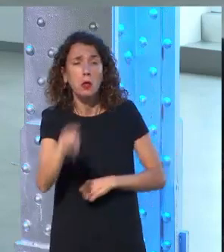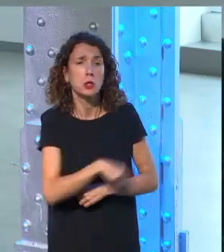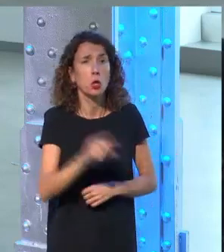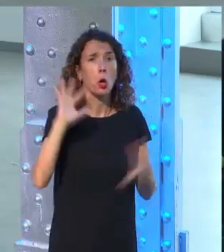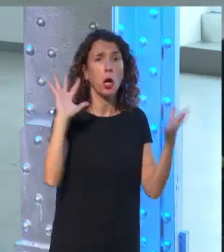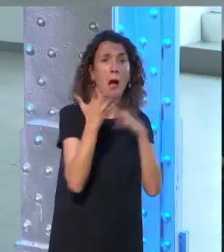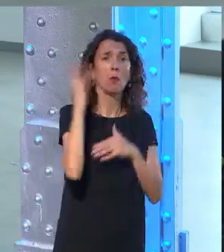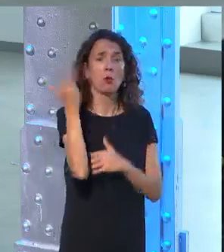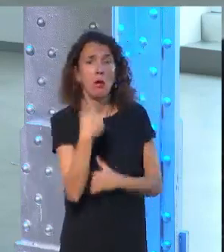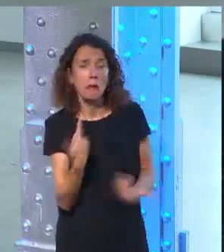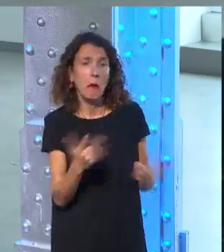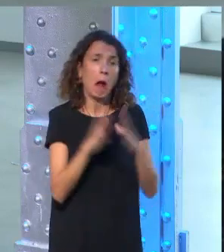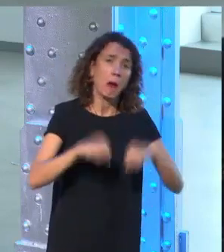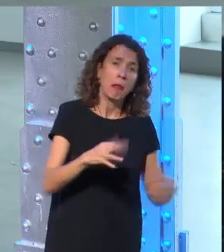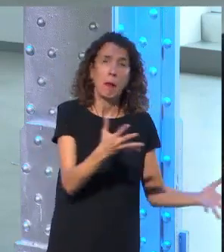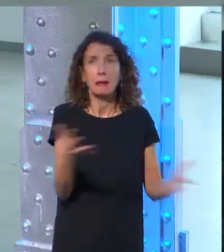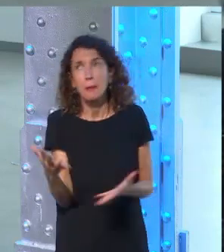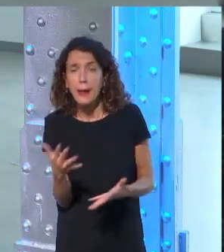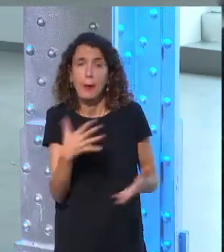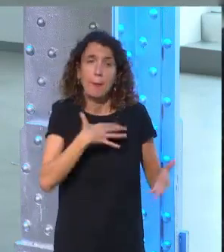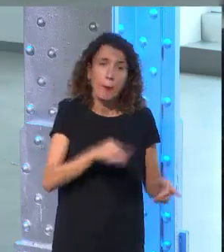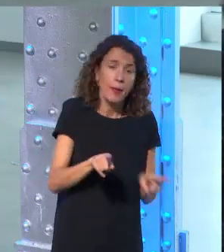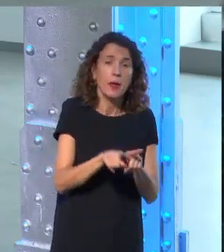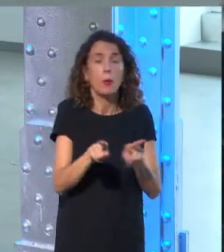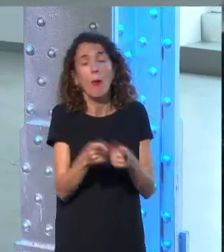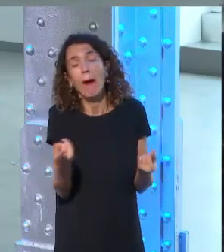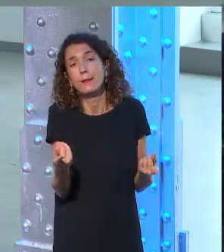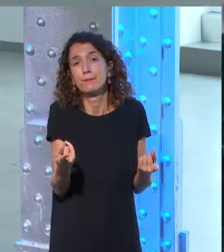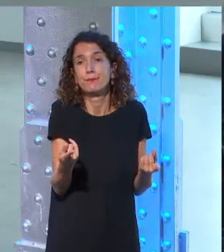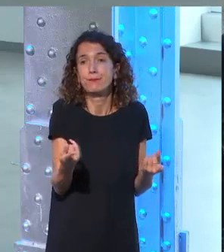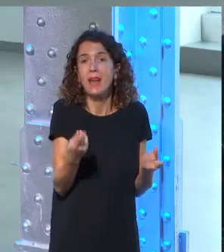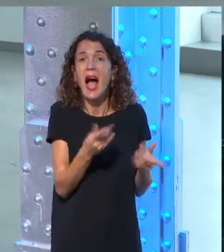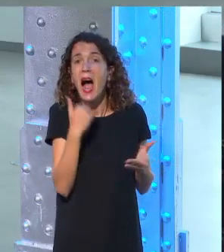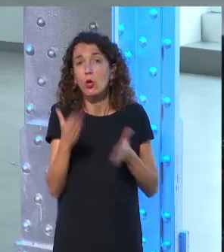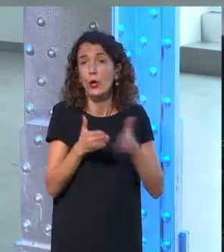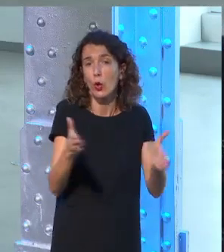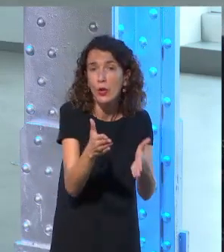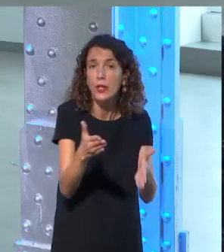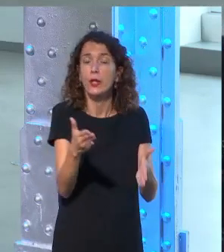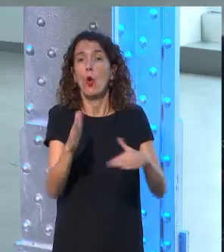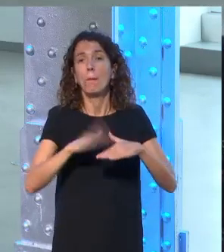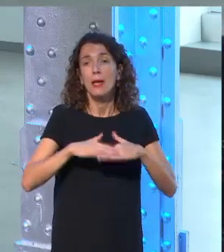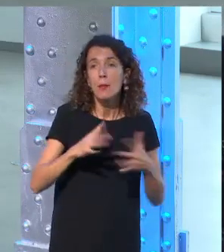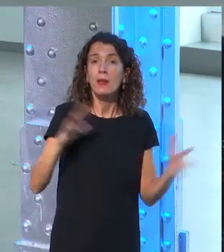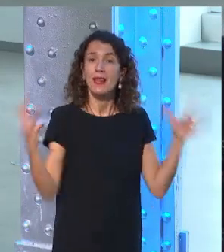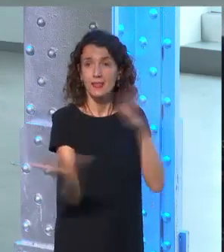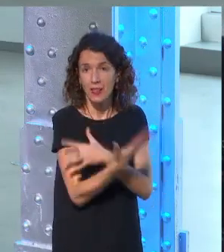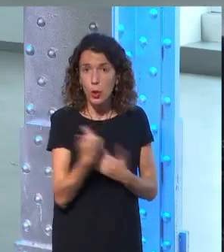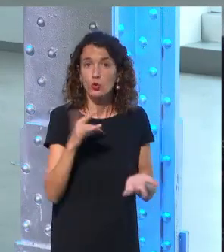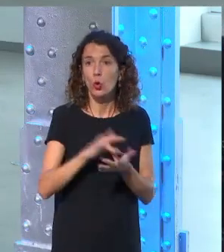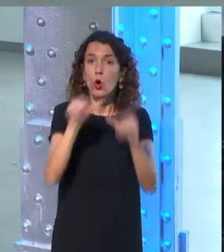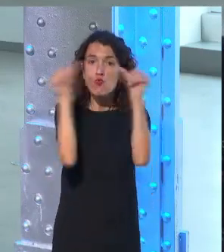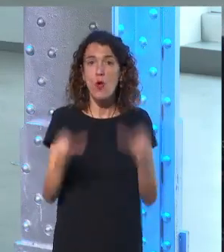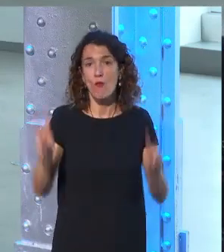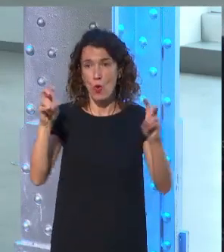cambio climático, más o menos de acuerdo con trazar un recorrido, ¿no?, hacia la transición hacia ese